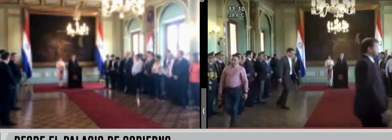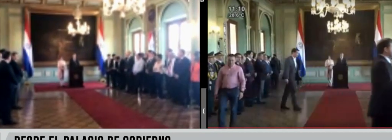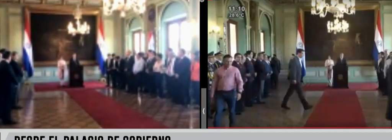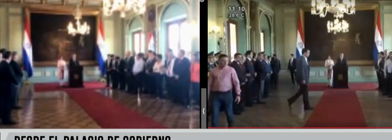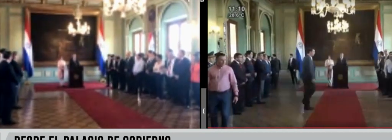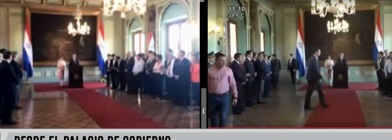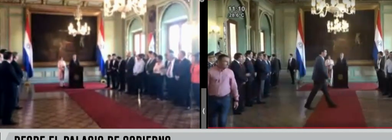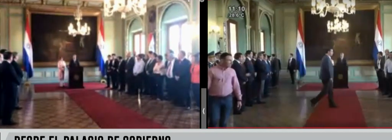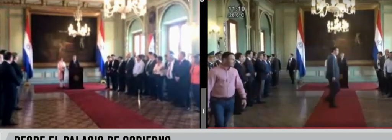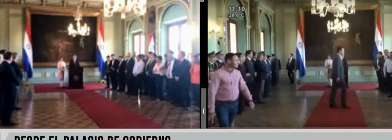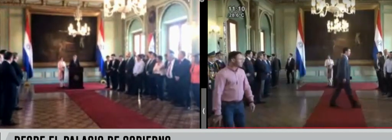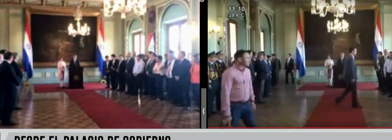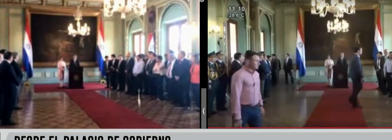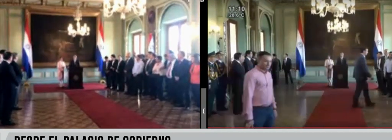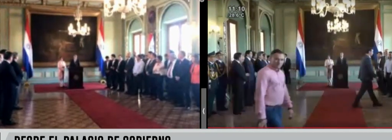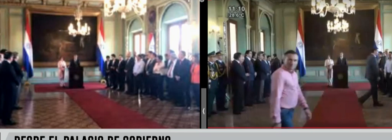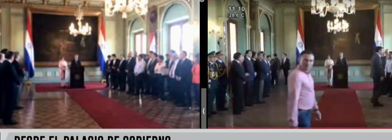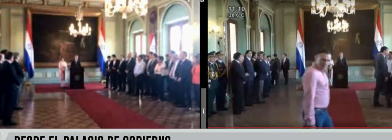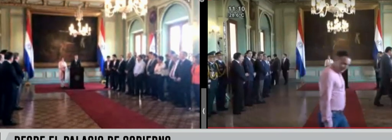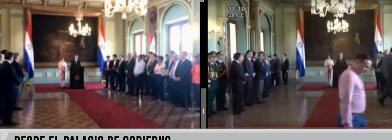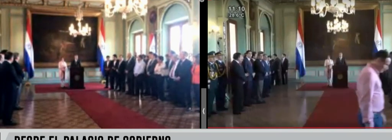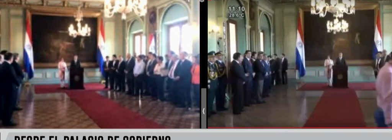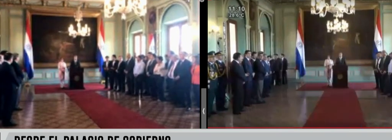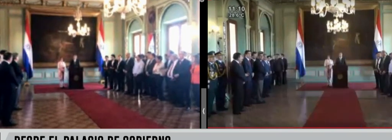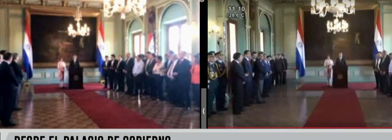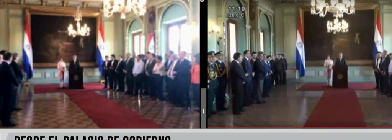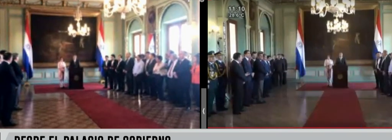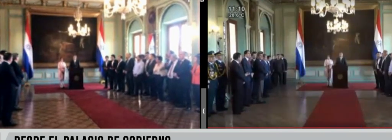a nuestro querido pueblo paraguayo.